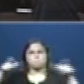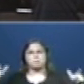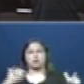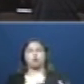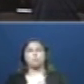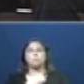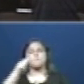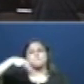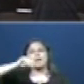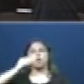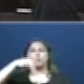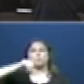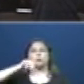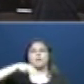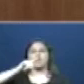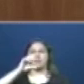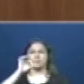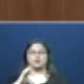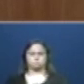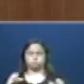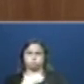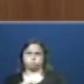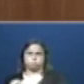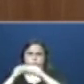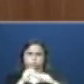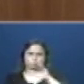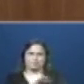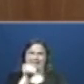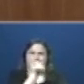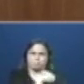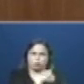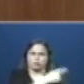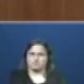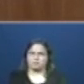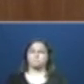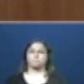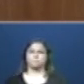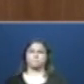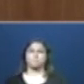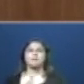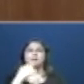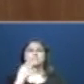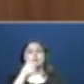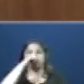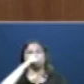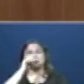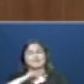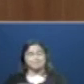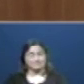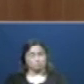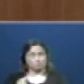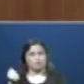de interés general que voluntariamente se creen debe recordarse que esta materia de cooperación